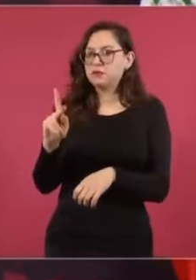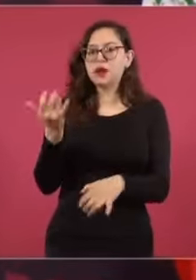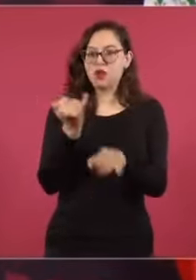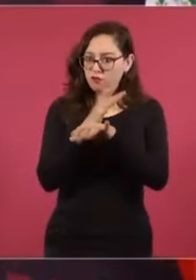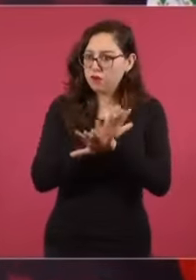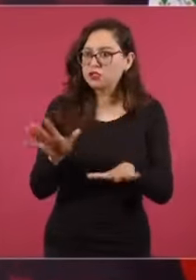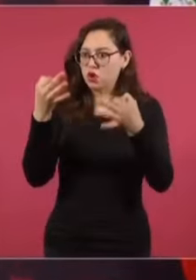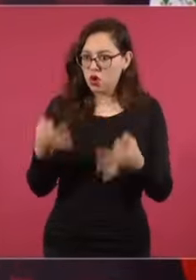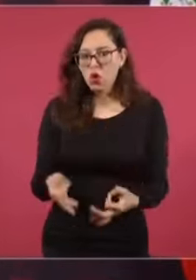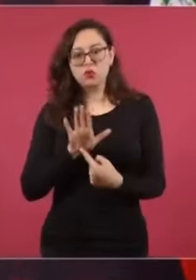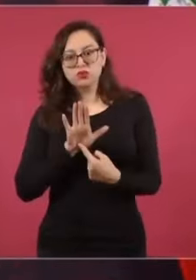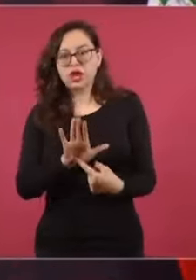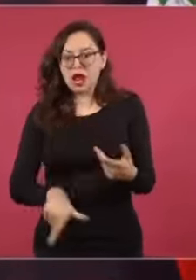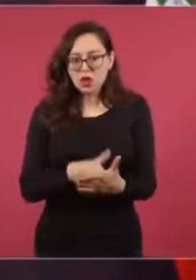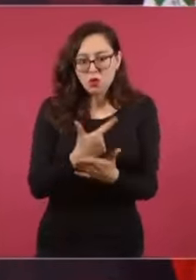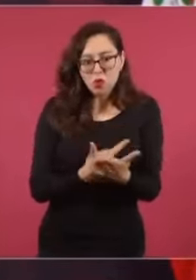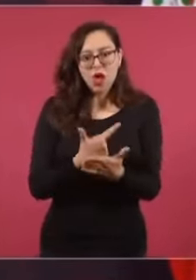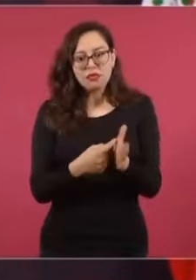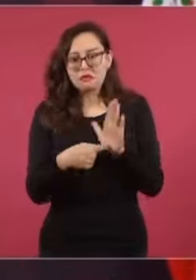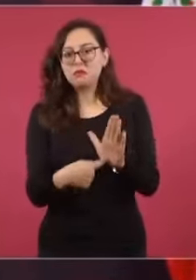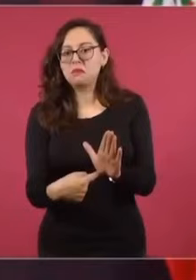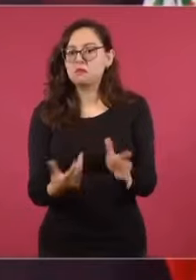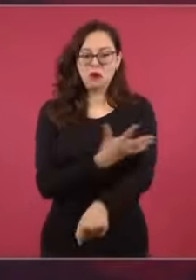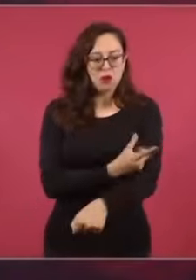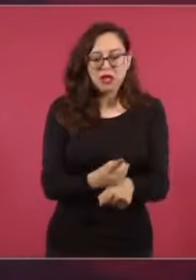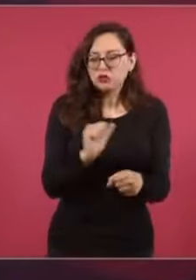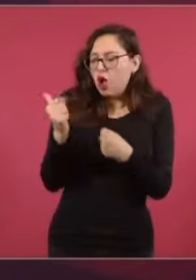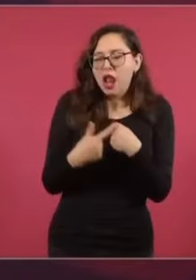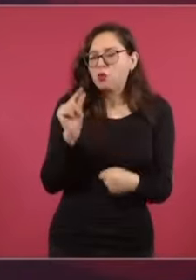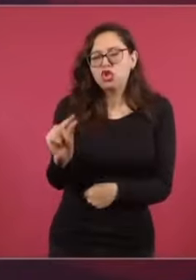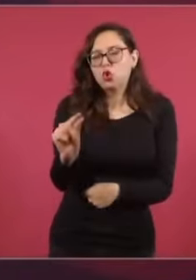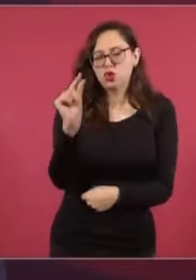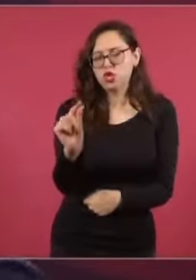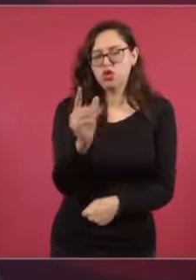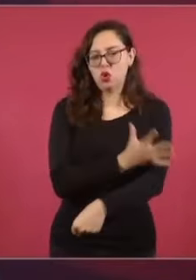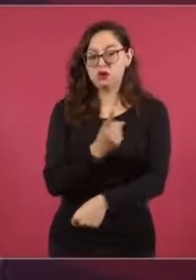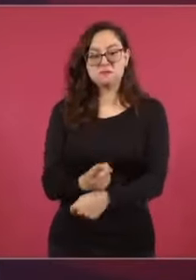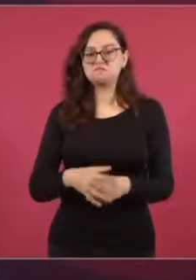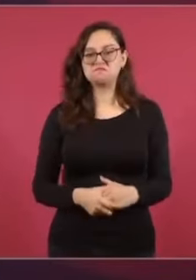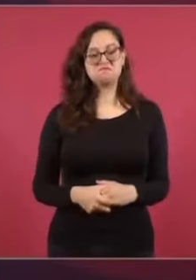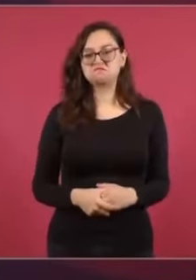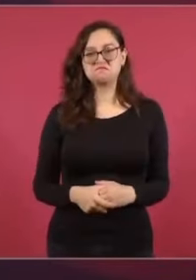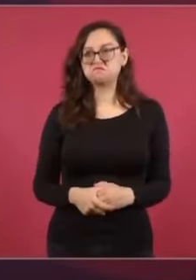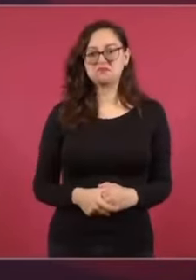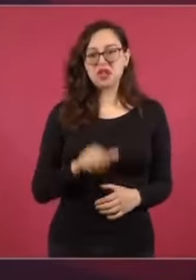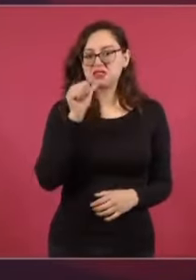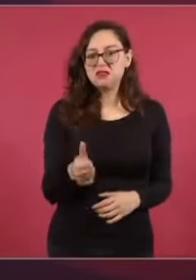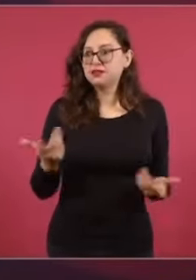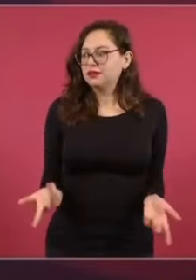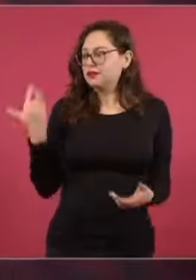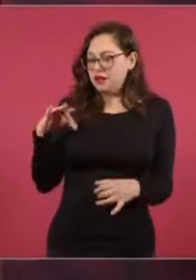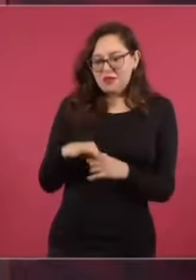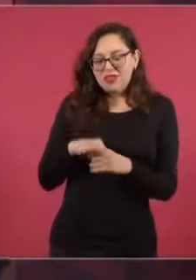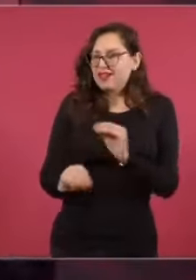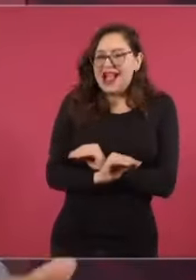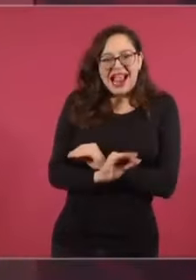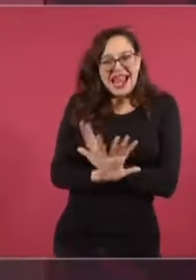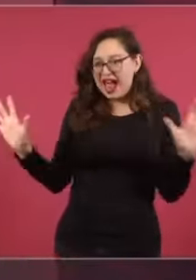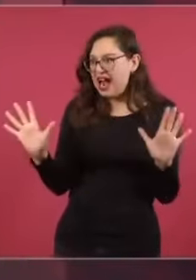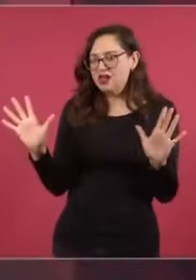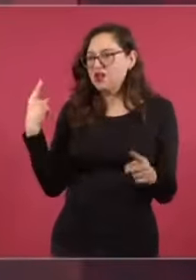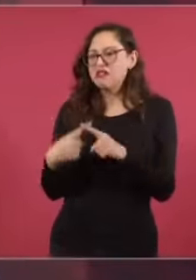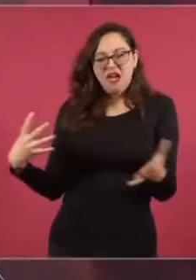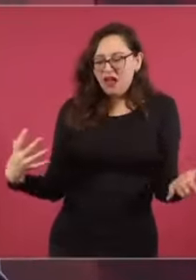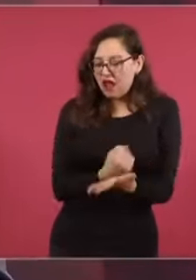un poco, y no es mucho pedir, honestos, y aceptan el resultado, que es la decisión del